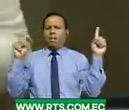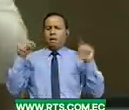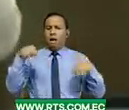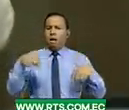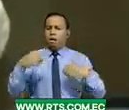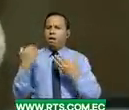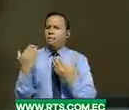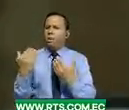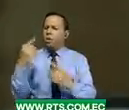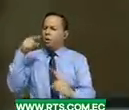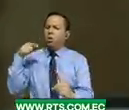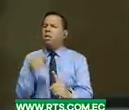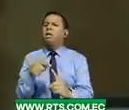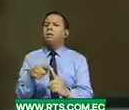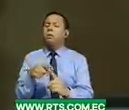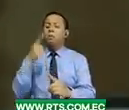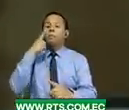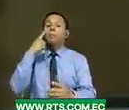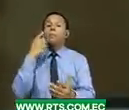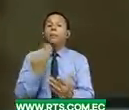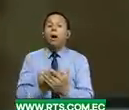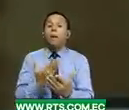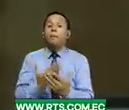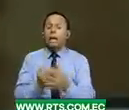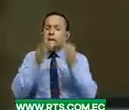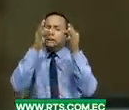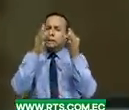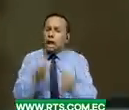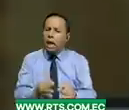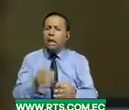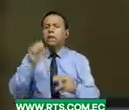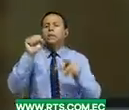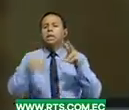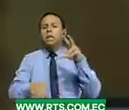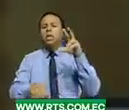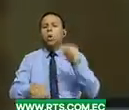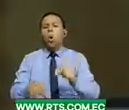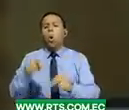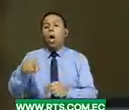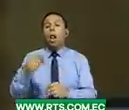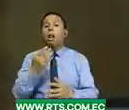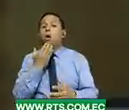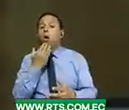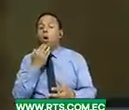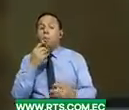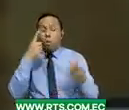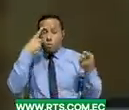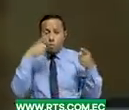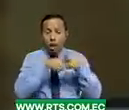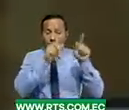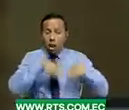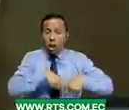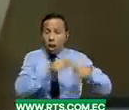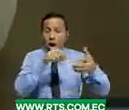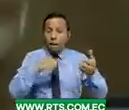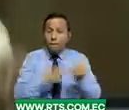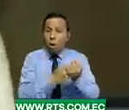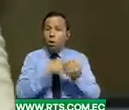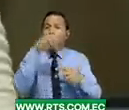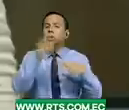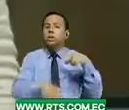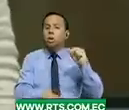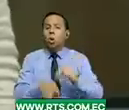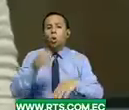es determinar en sí la existencia del cometimiento del peculado por parte